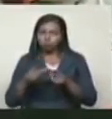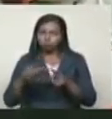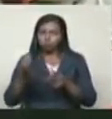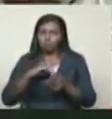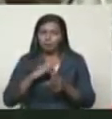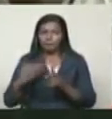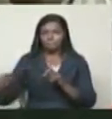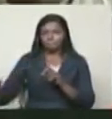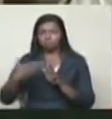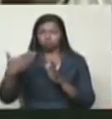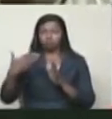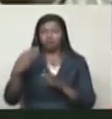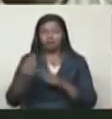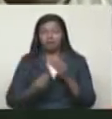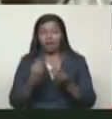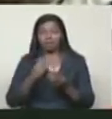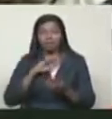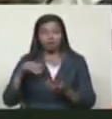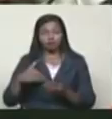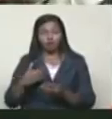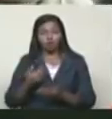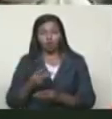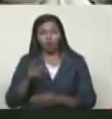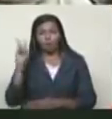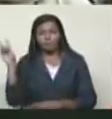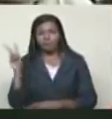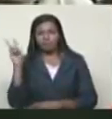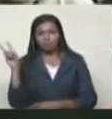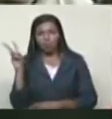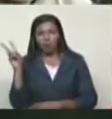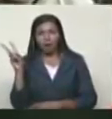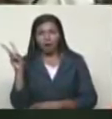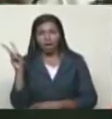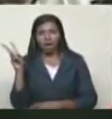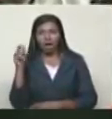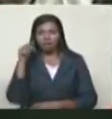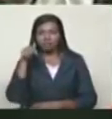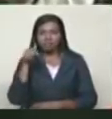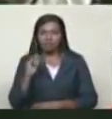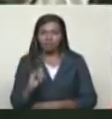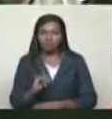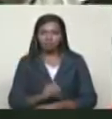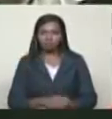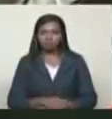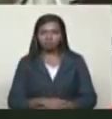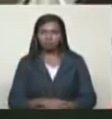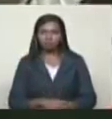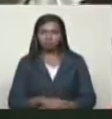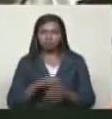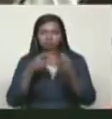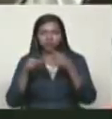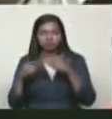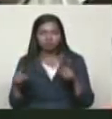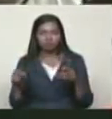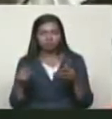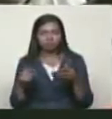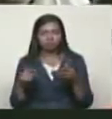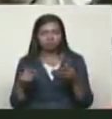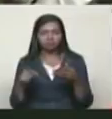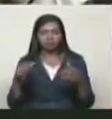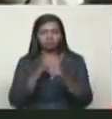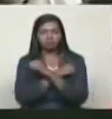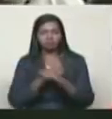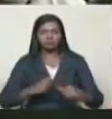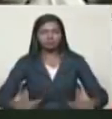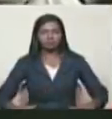más atacados dentro de la República Bolivariana de Venezuela ha sido precisamente los distintos componentes de la